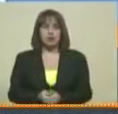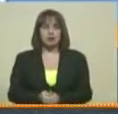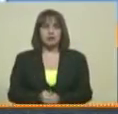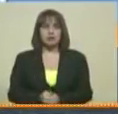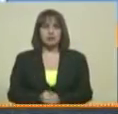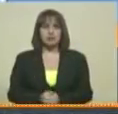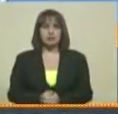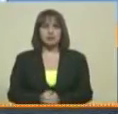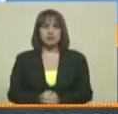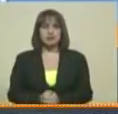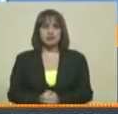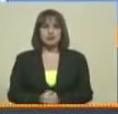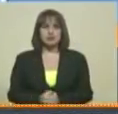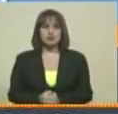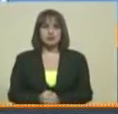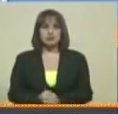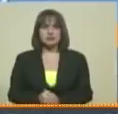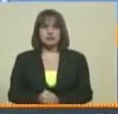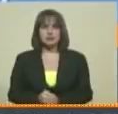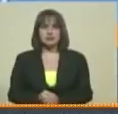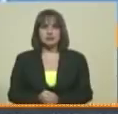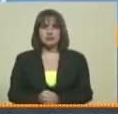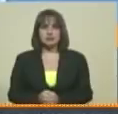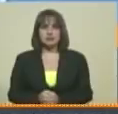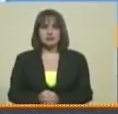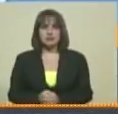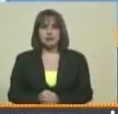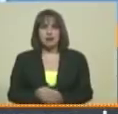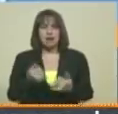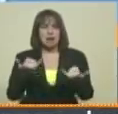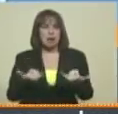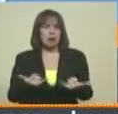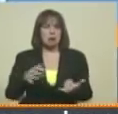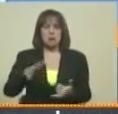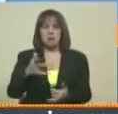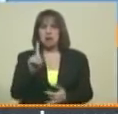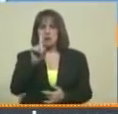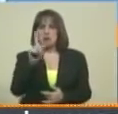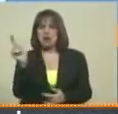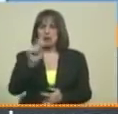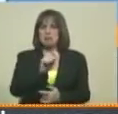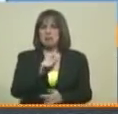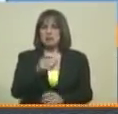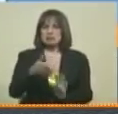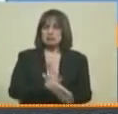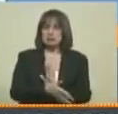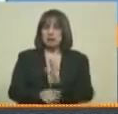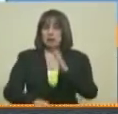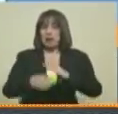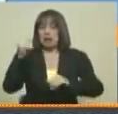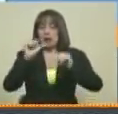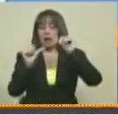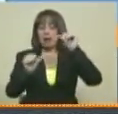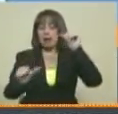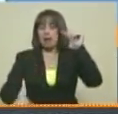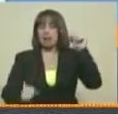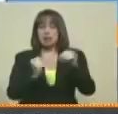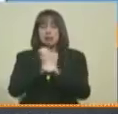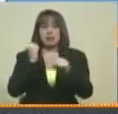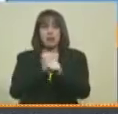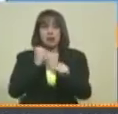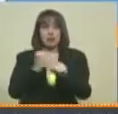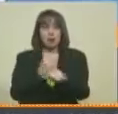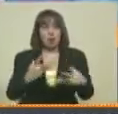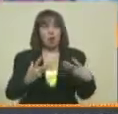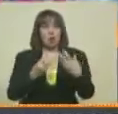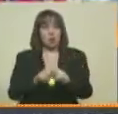total y absolutamente a por lo menos una vez al mes hacer una larga sesión de trabajo para revisar el